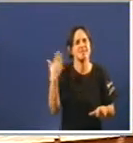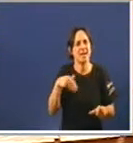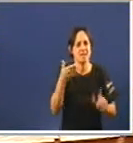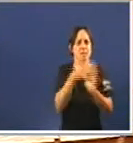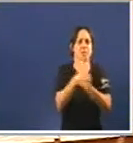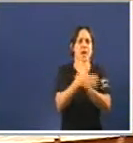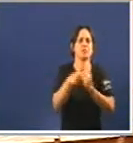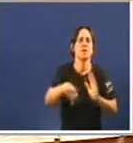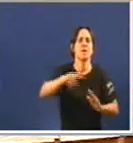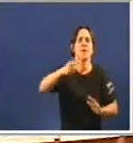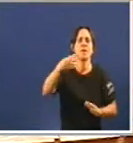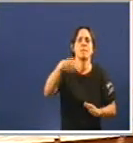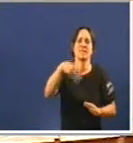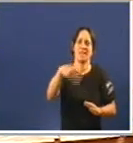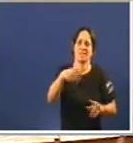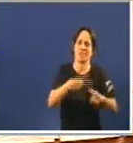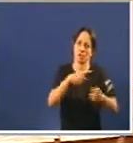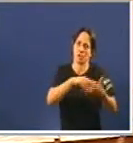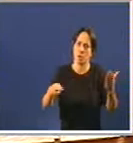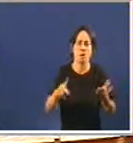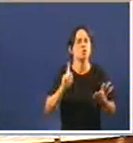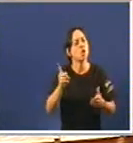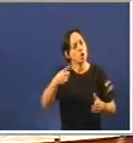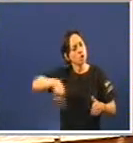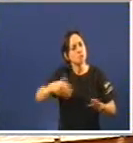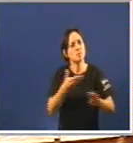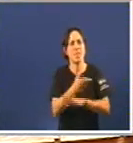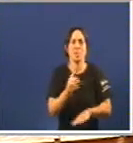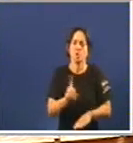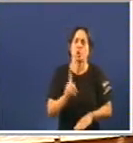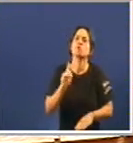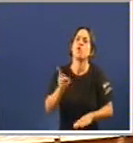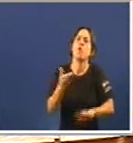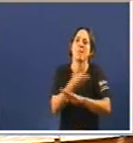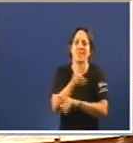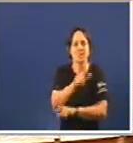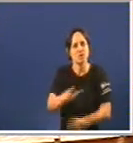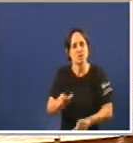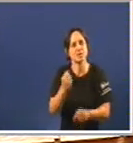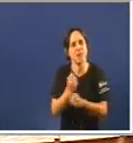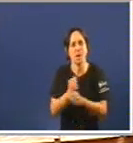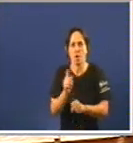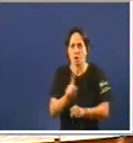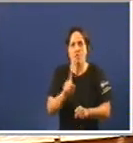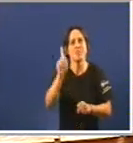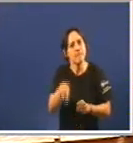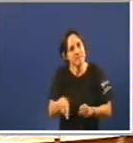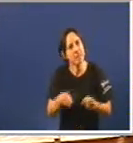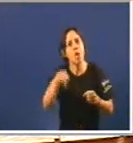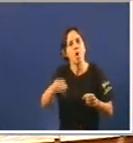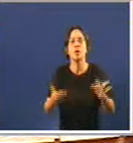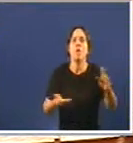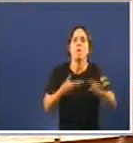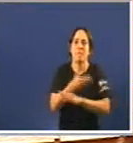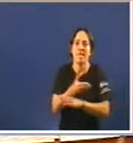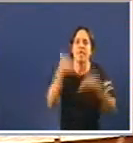E hoxe xa non só o pedimos nós, xa non só o piden os traballadores e as traballadoras, senón que hoxe o pide tamén o